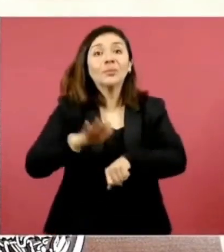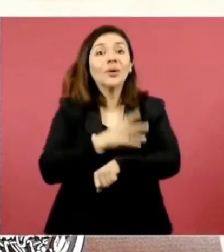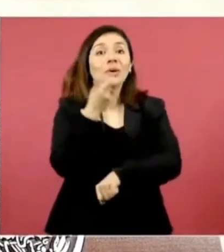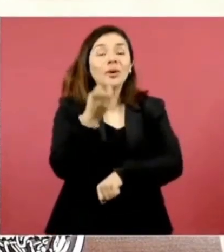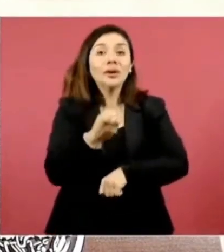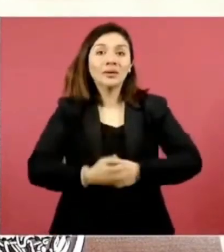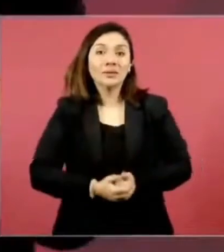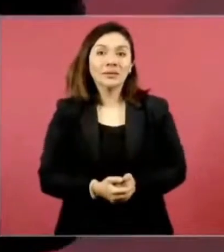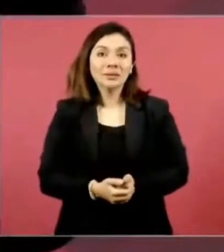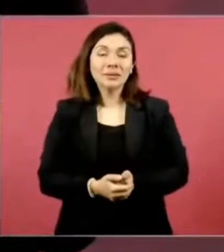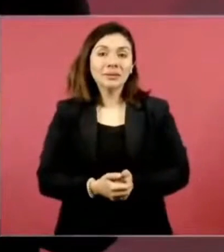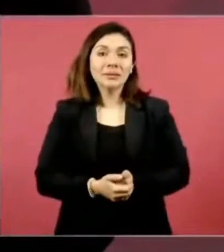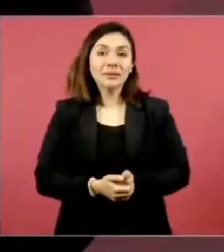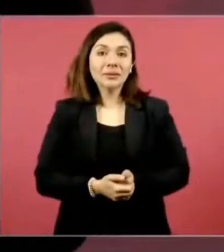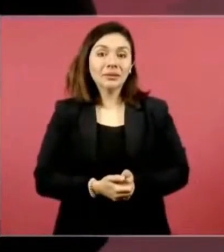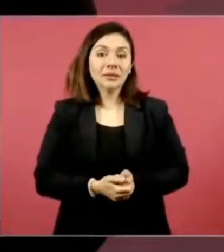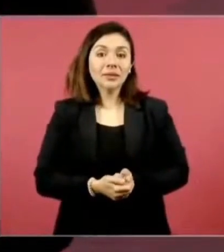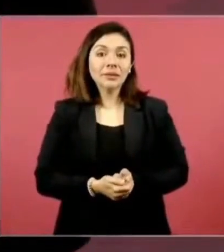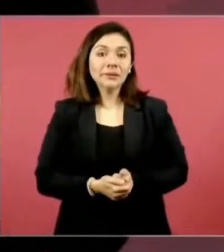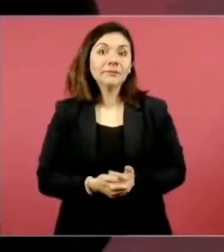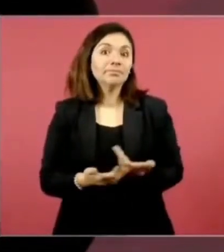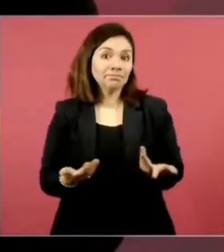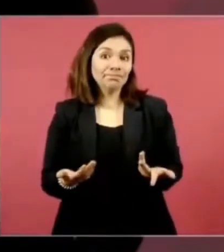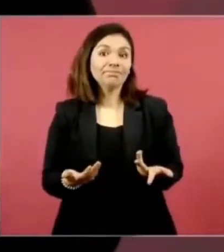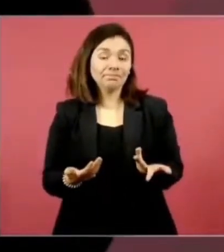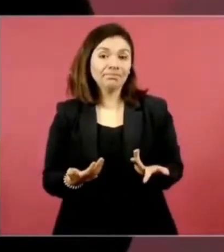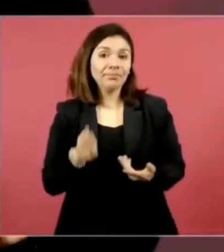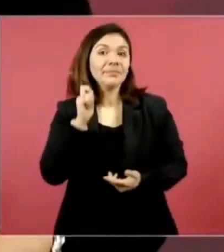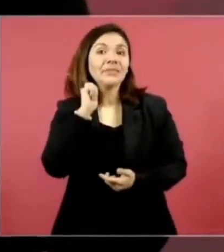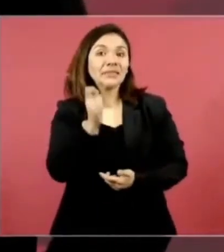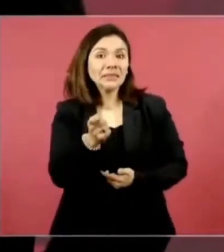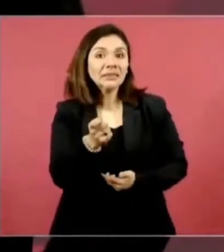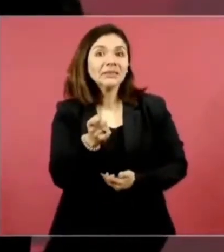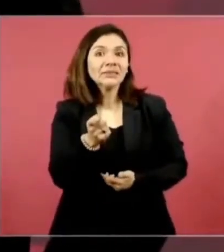Entonces, es combinar,